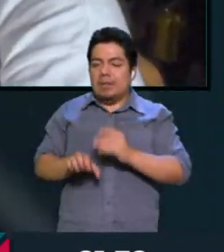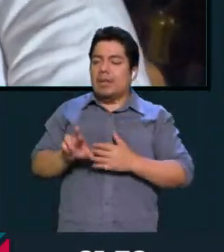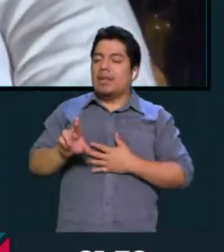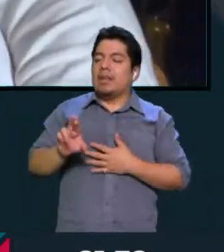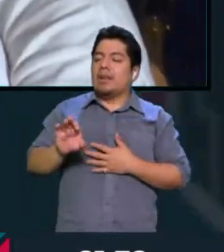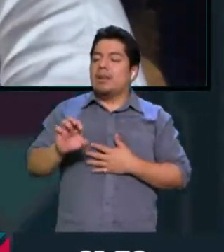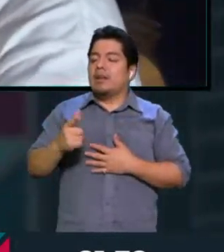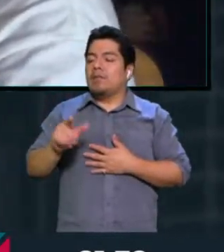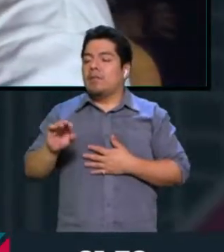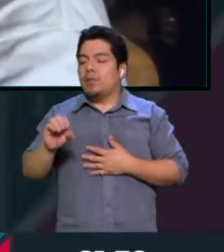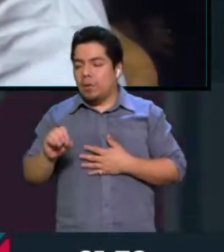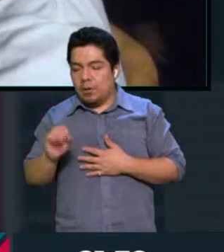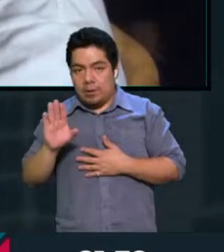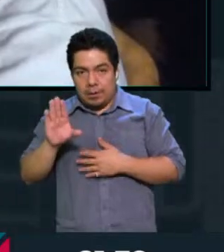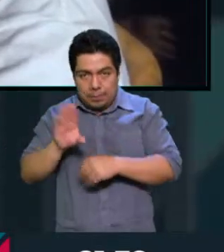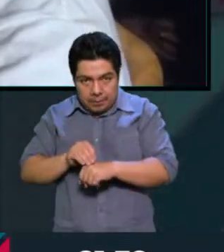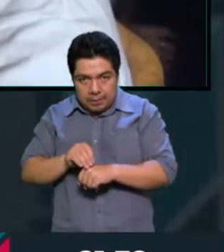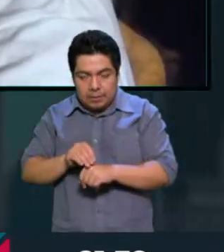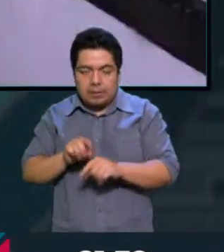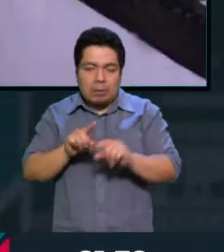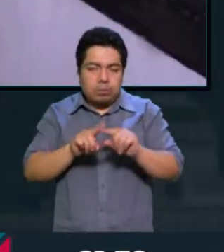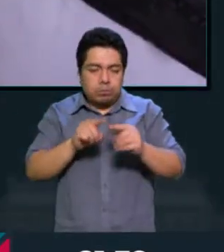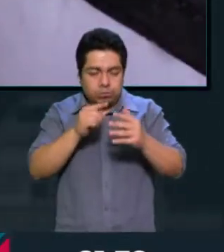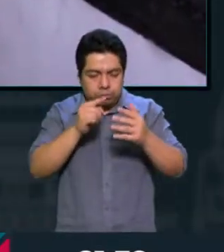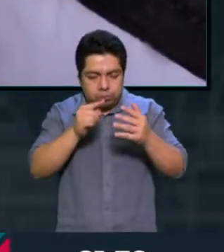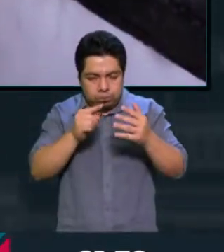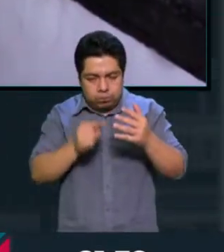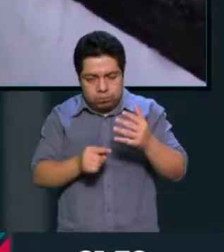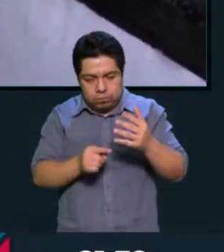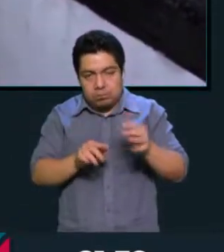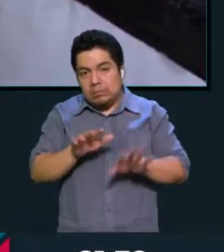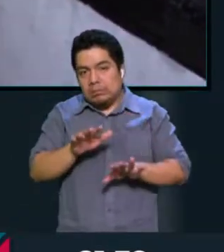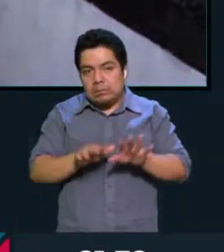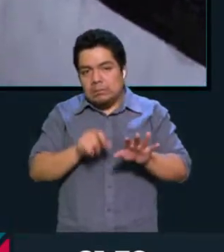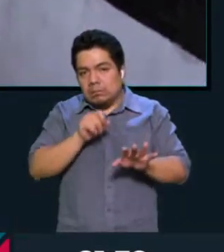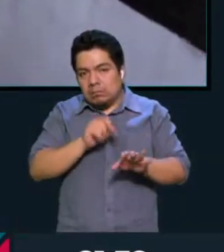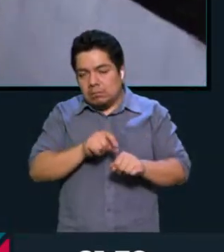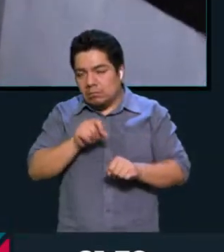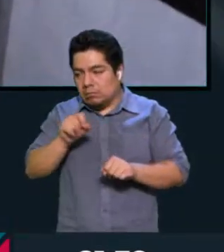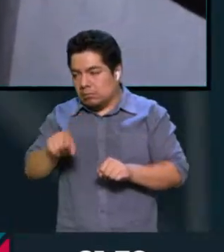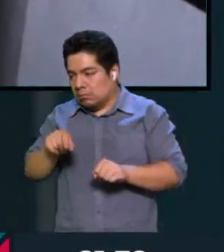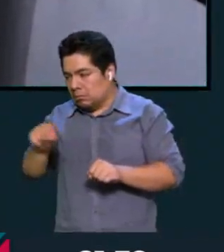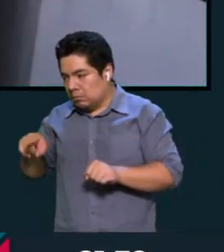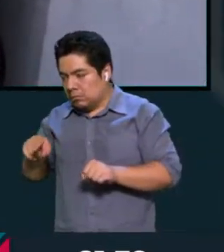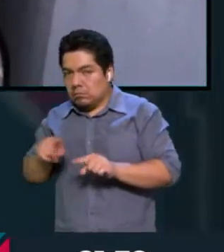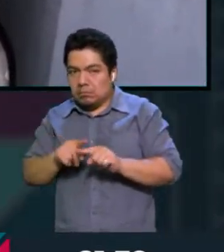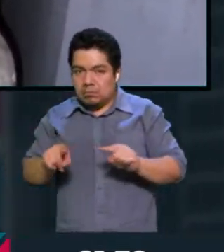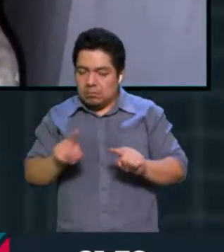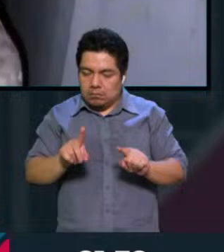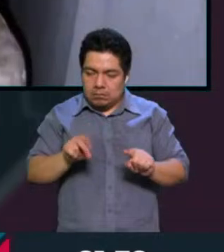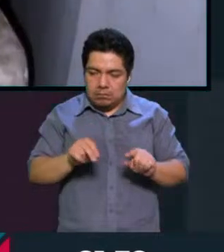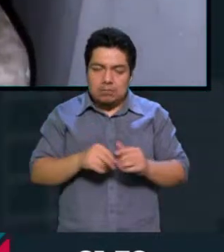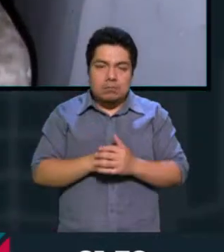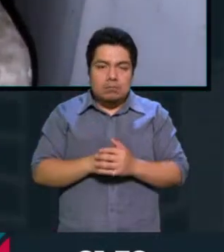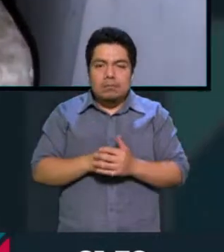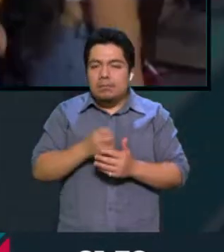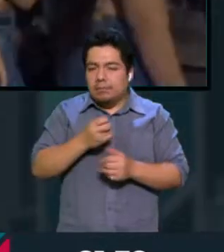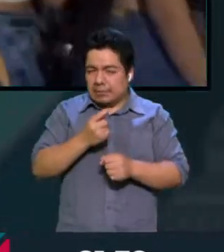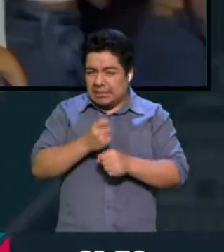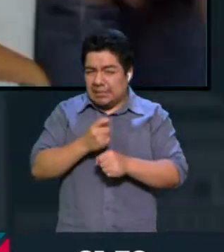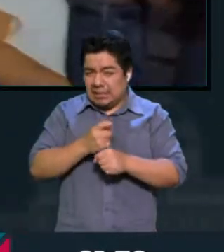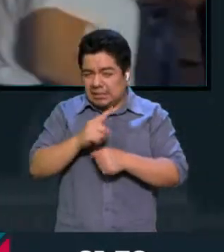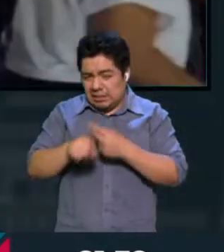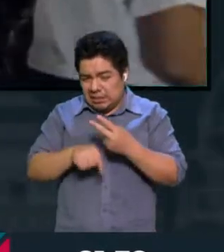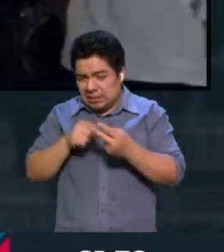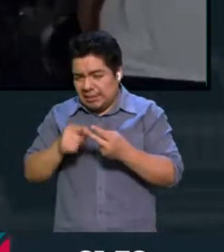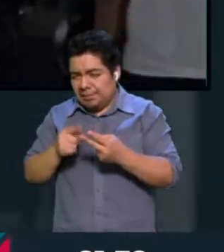se ha autorizado a partir de una serie de criterios que no necesariamente son los mismos que otros casos nacionales. Claro. Esa es la primera. Y la